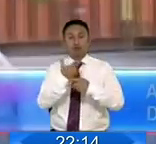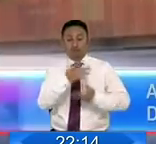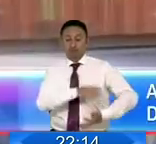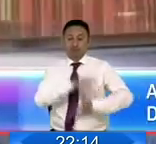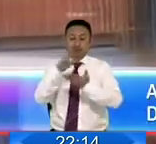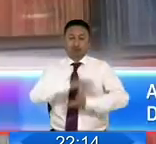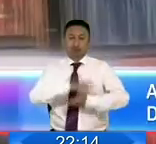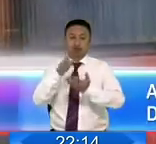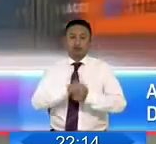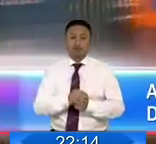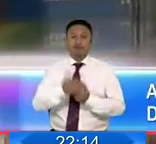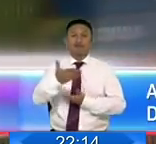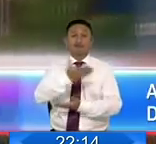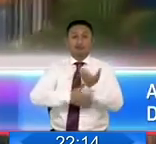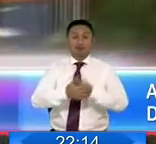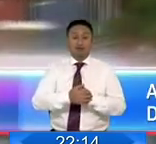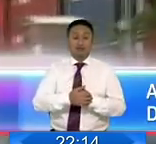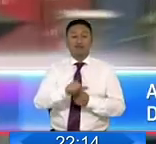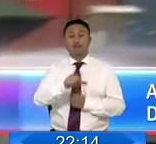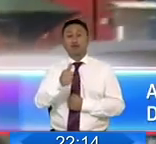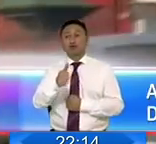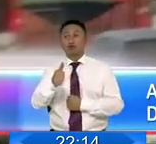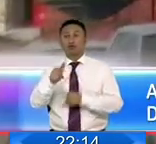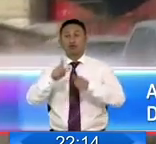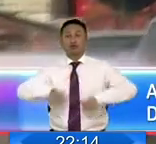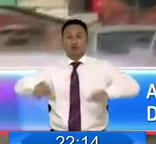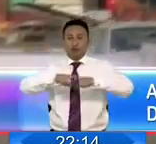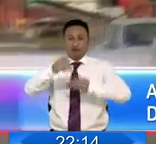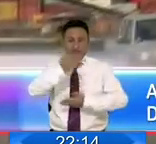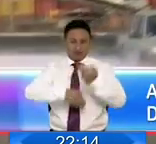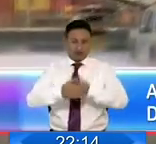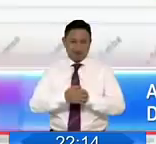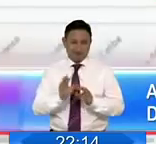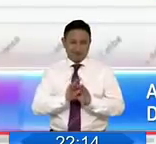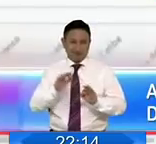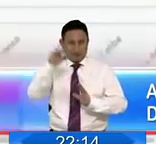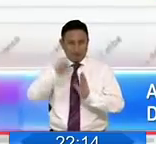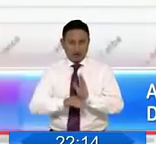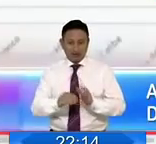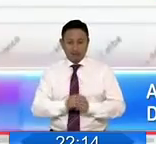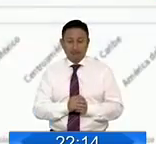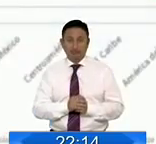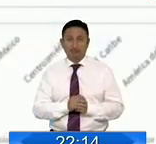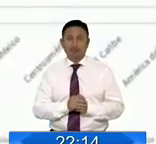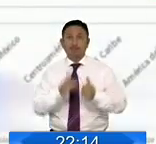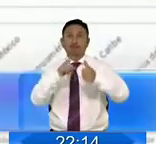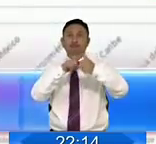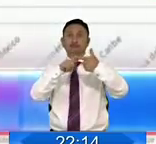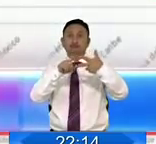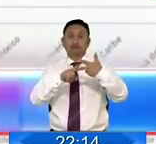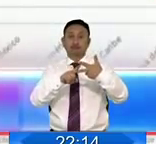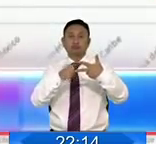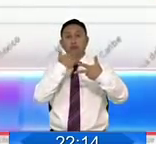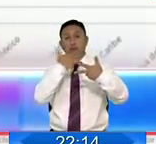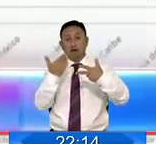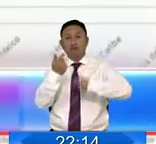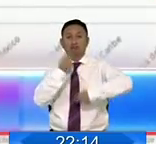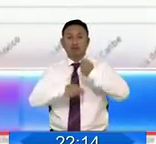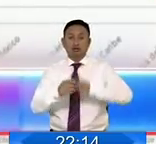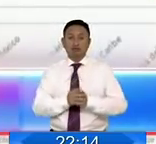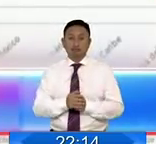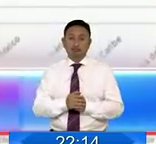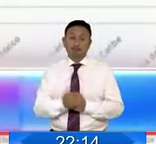mayor resiliencia que la de otros mercados principales de la exportación de la región. Son los 3 que tienen un mejor desempeño y